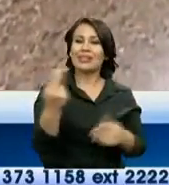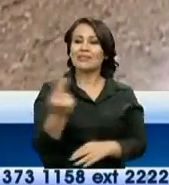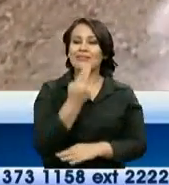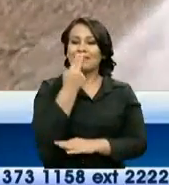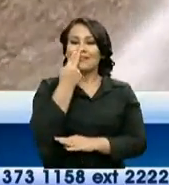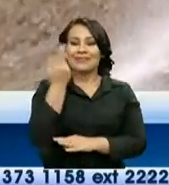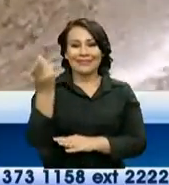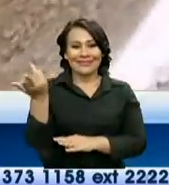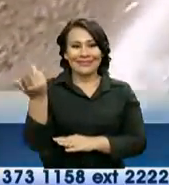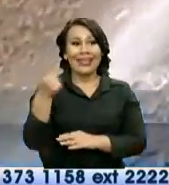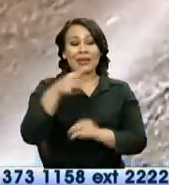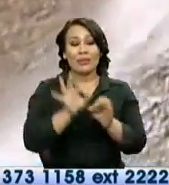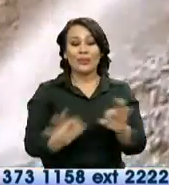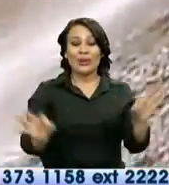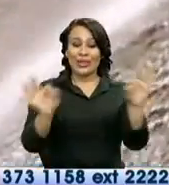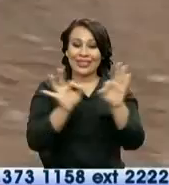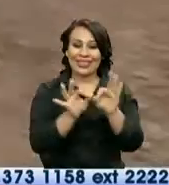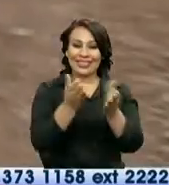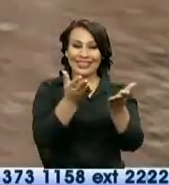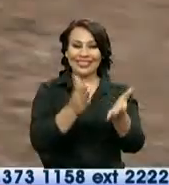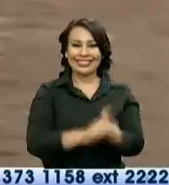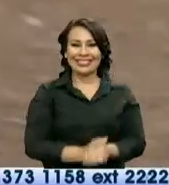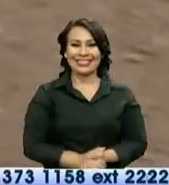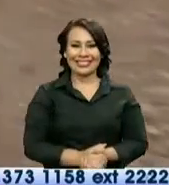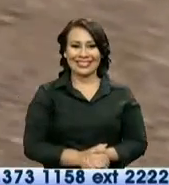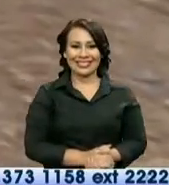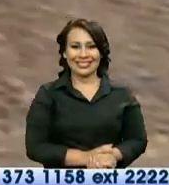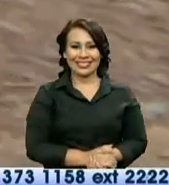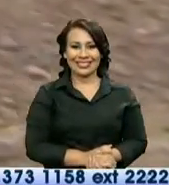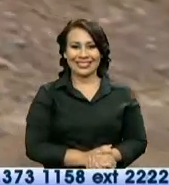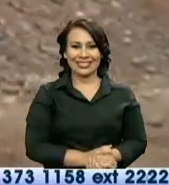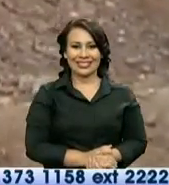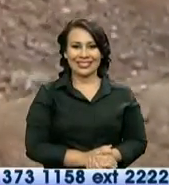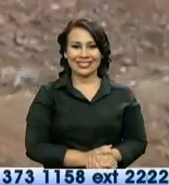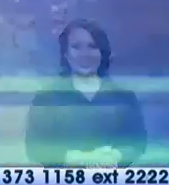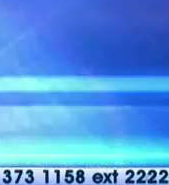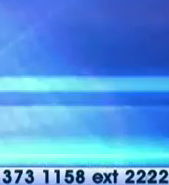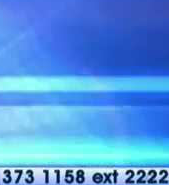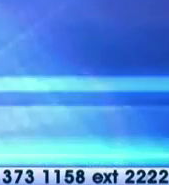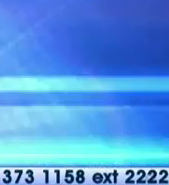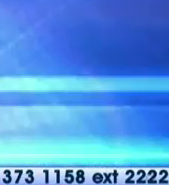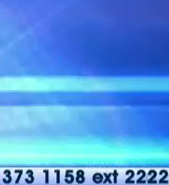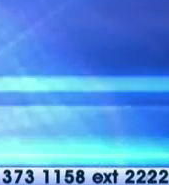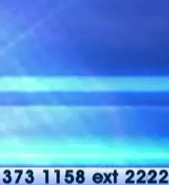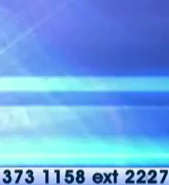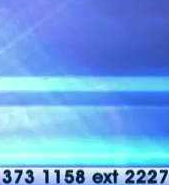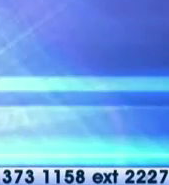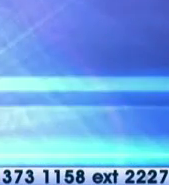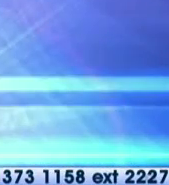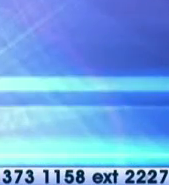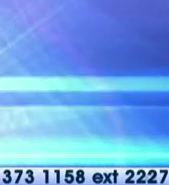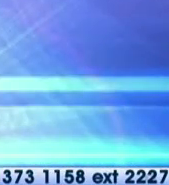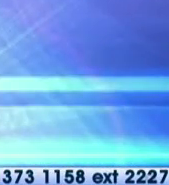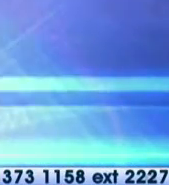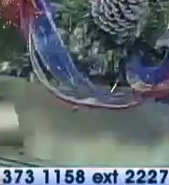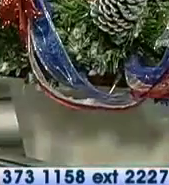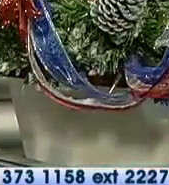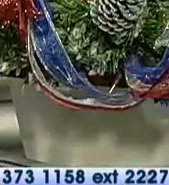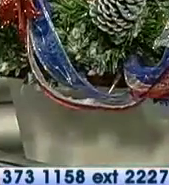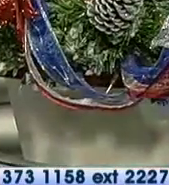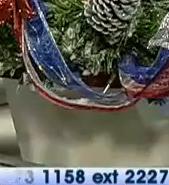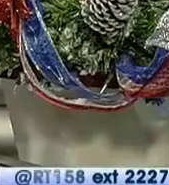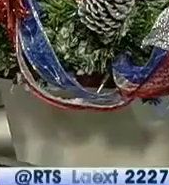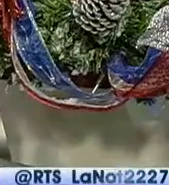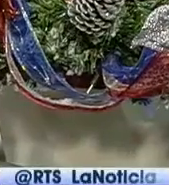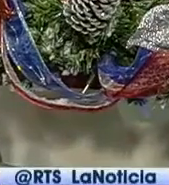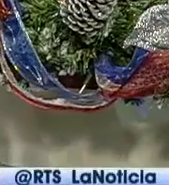ecosistema. Informó Lorena Vaque. La noticia siempre en la comunidad. En